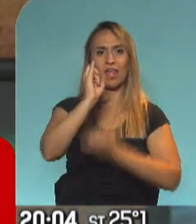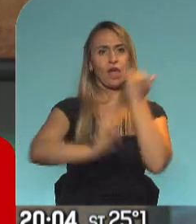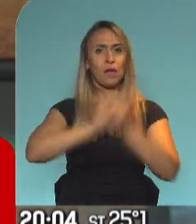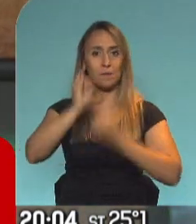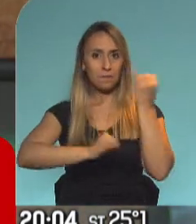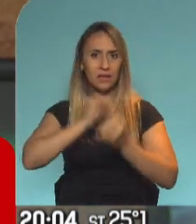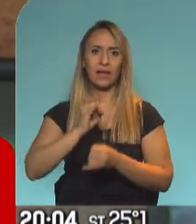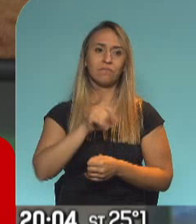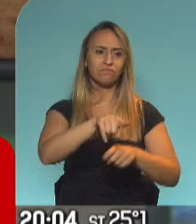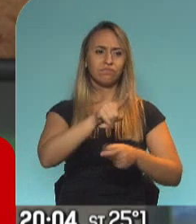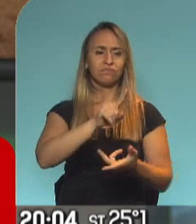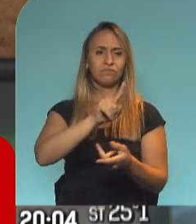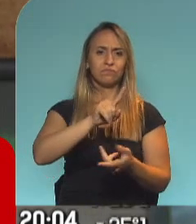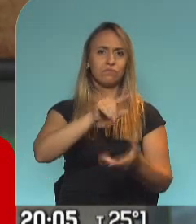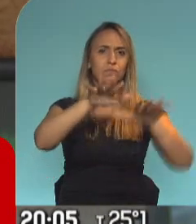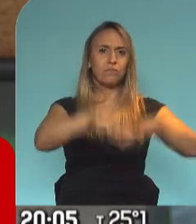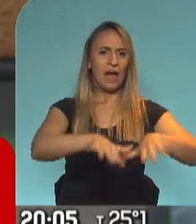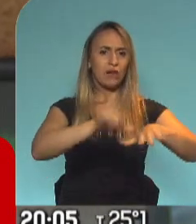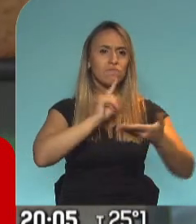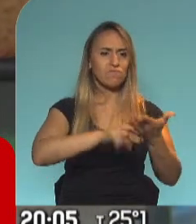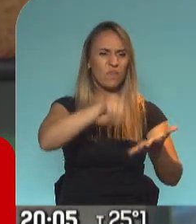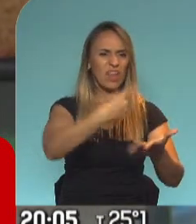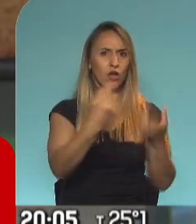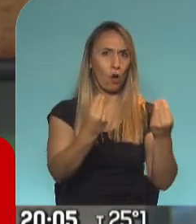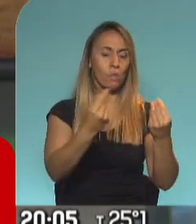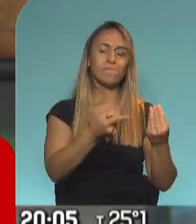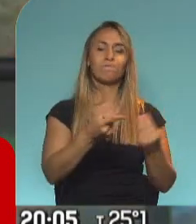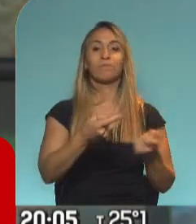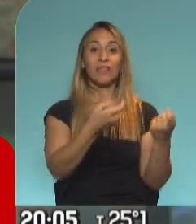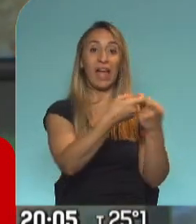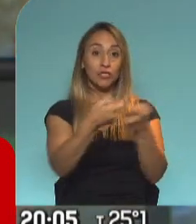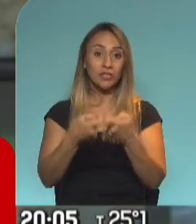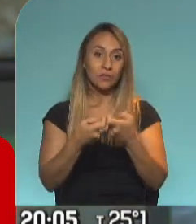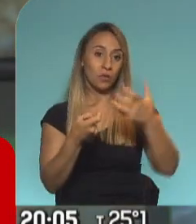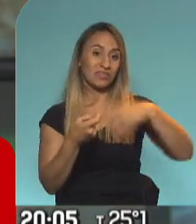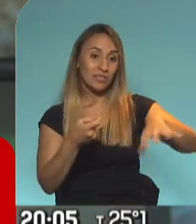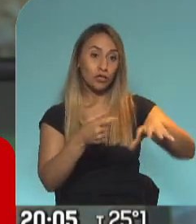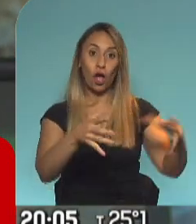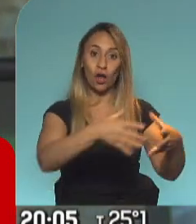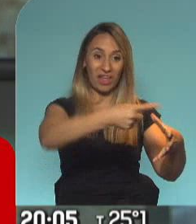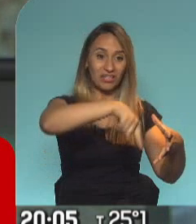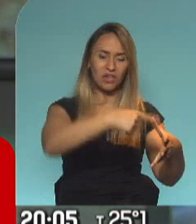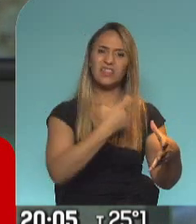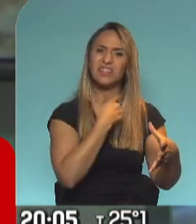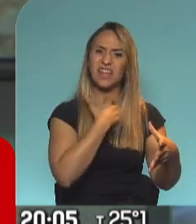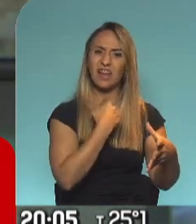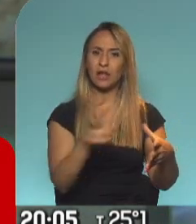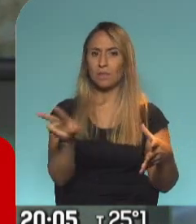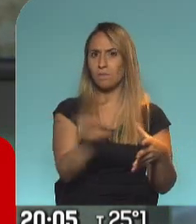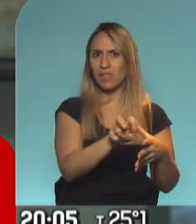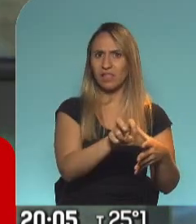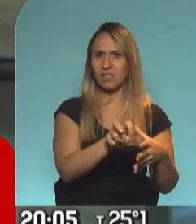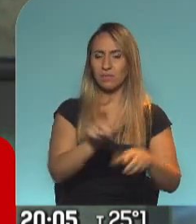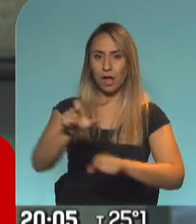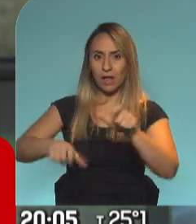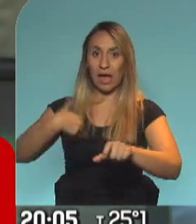del paro agropecuario y lo que dice el presidente es estas agrupaciones o este sector del campo les quiere cobrar a los argentinos lo